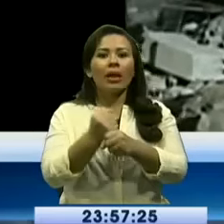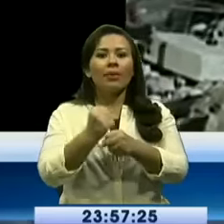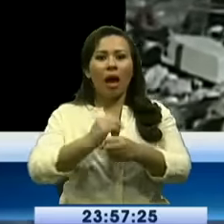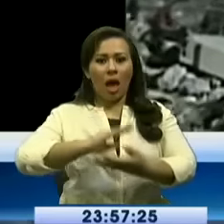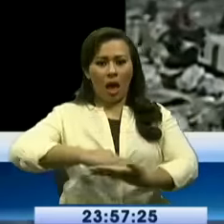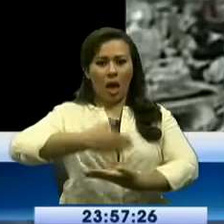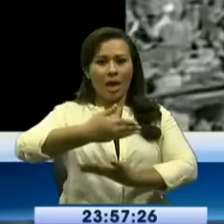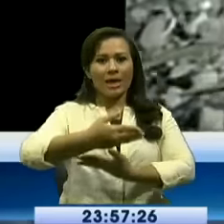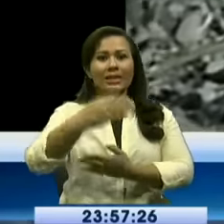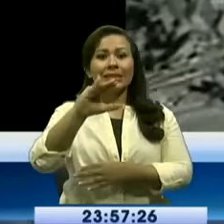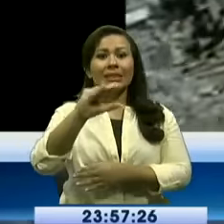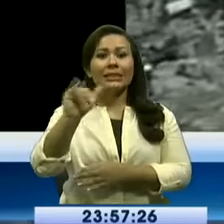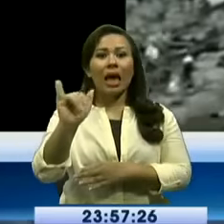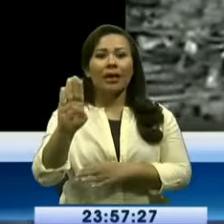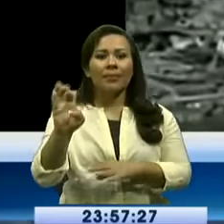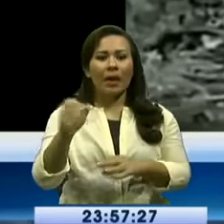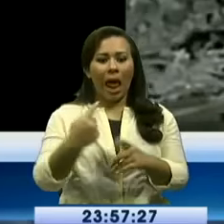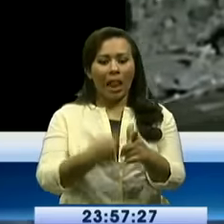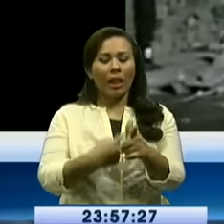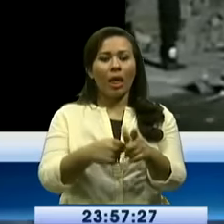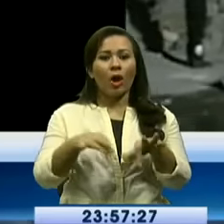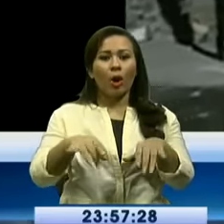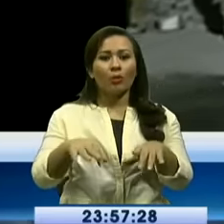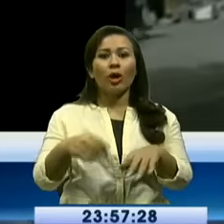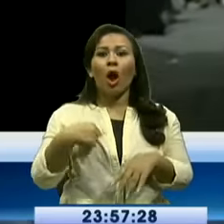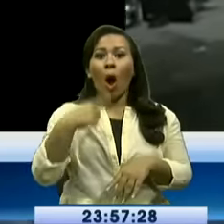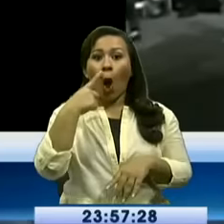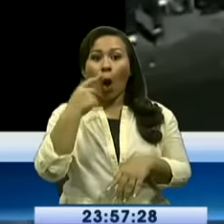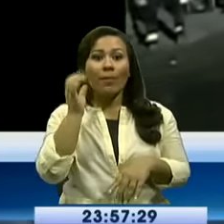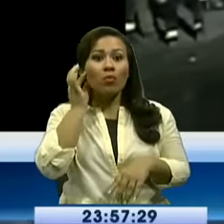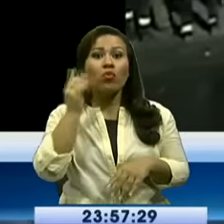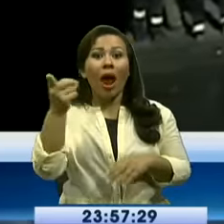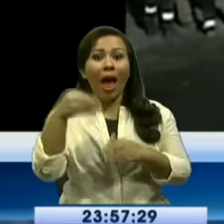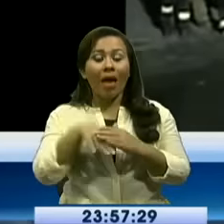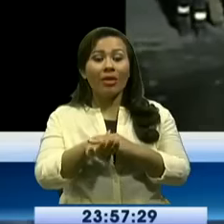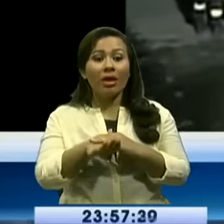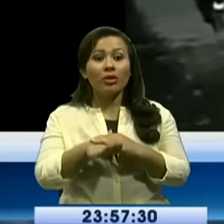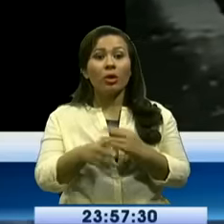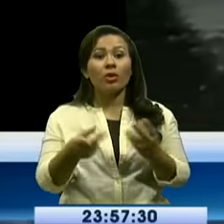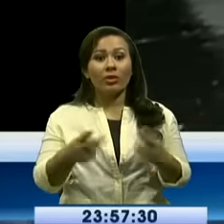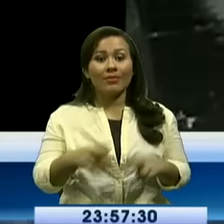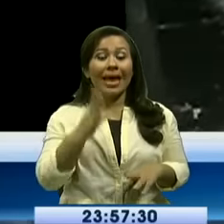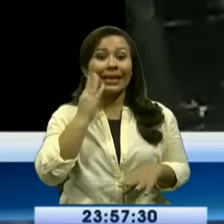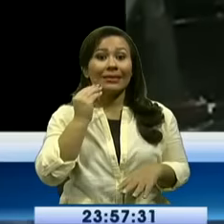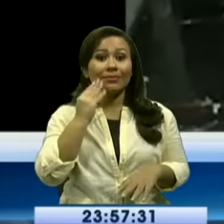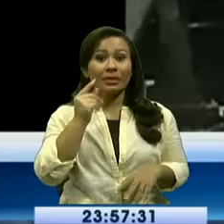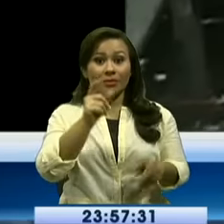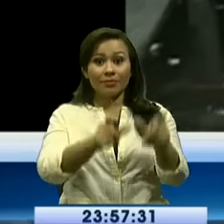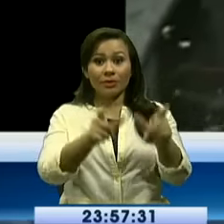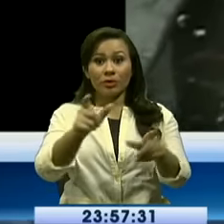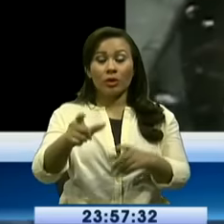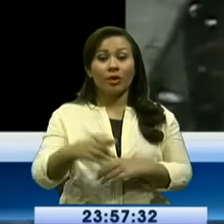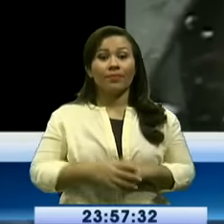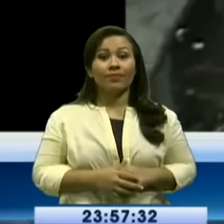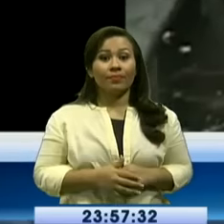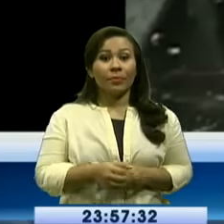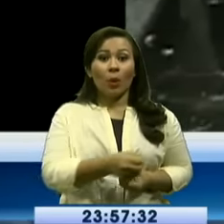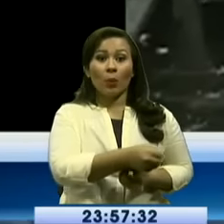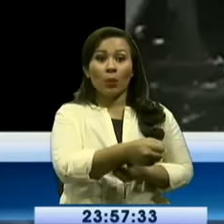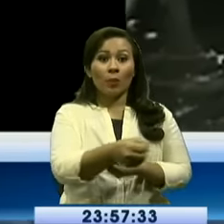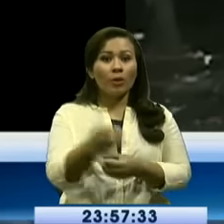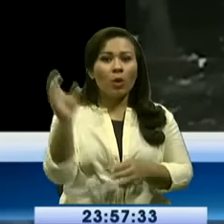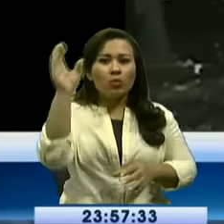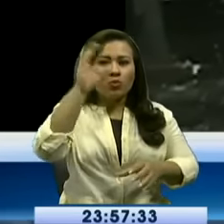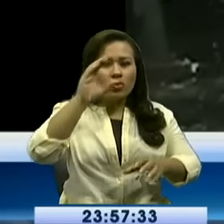él estaban otras dos personas, un hombre y una mujer, es decir, una pareja. Y de acuerdo a la experiencia de los bomberos, se están